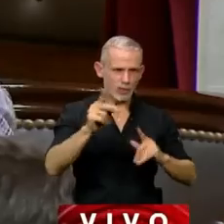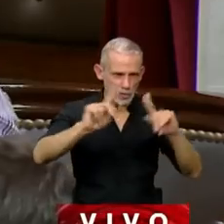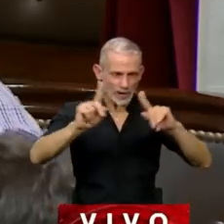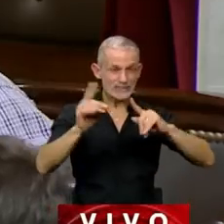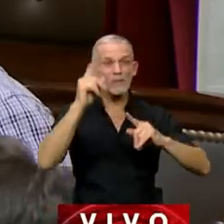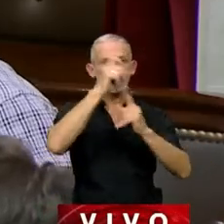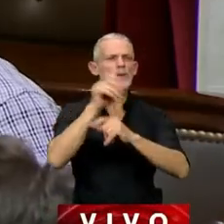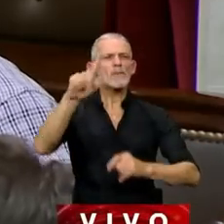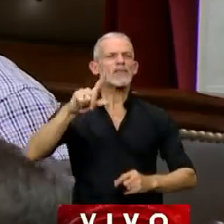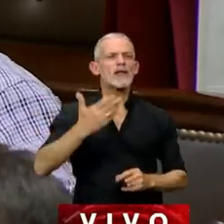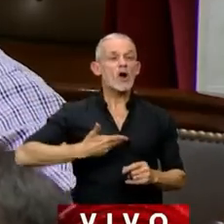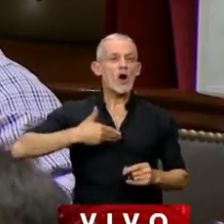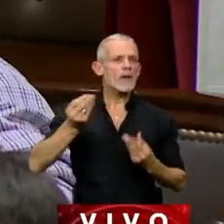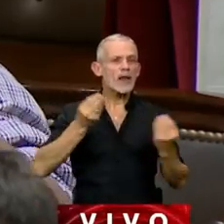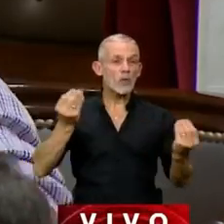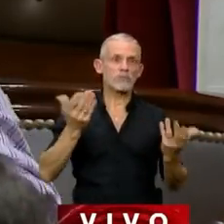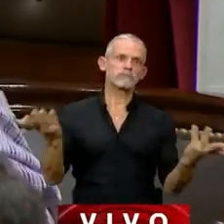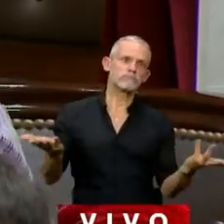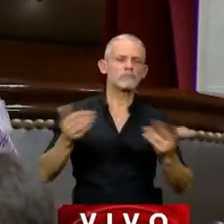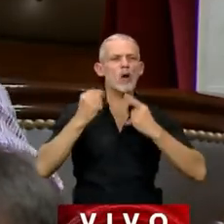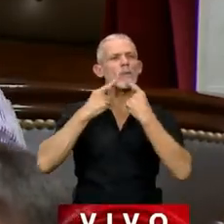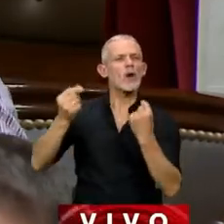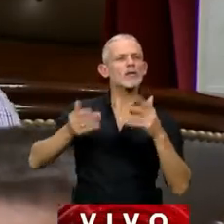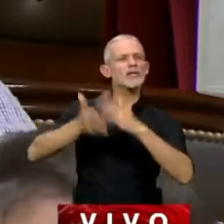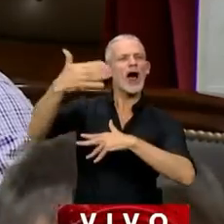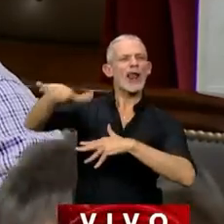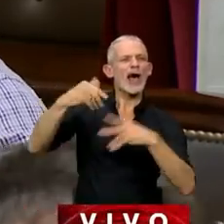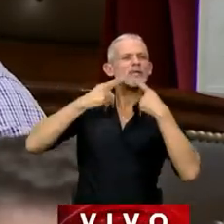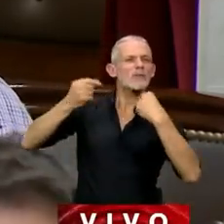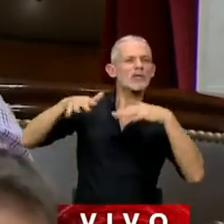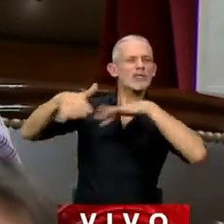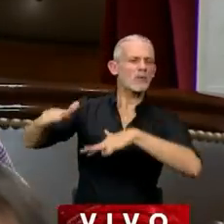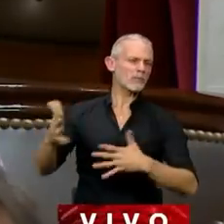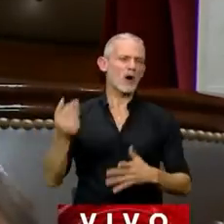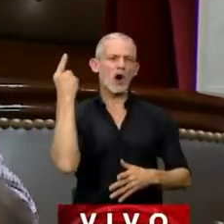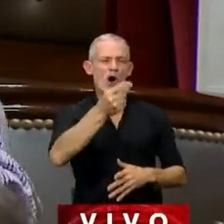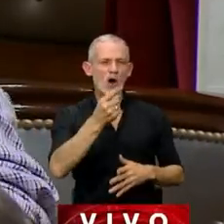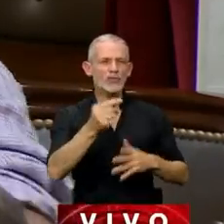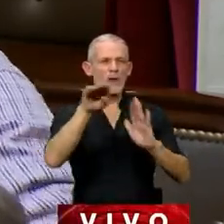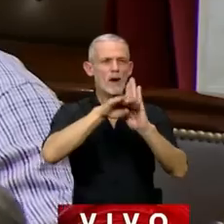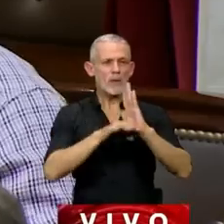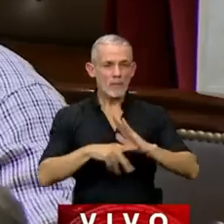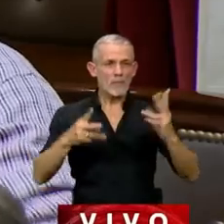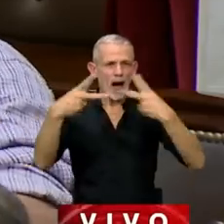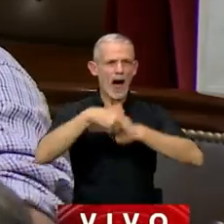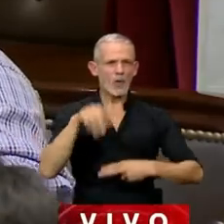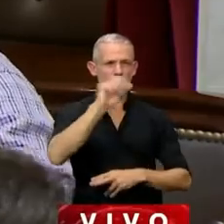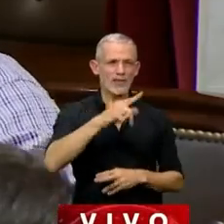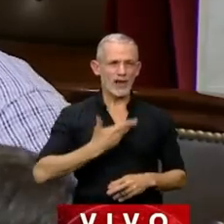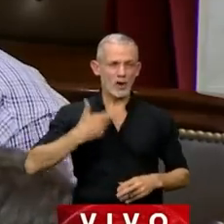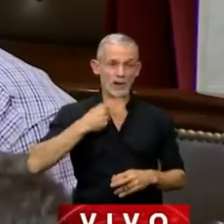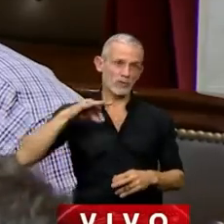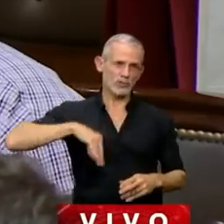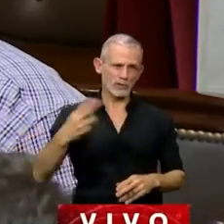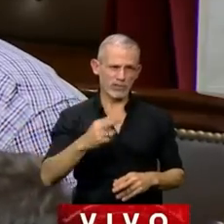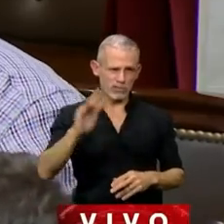problema para el gobernador es aquellos que salen a protestar contra las medidas de ajuste y los bajos